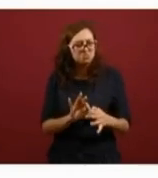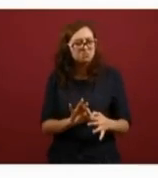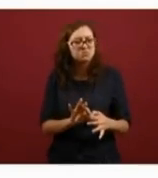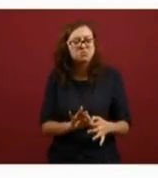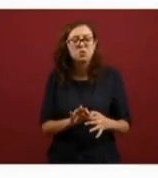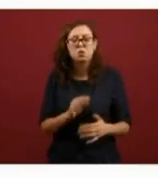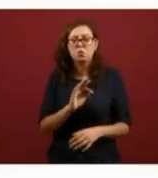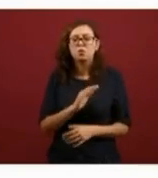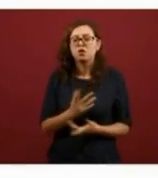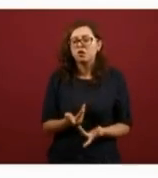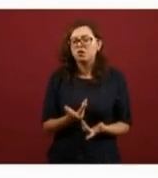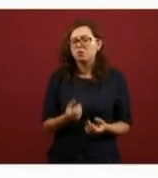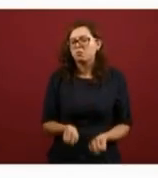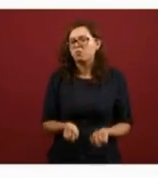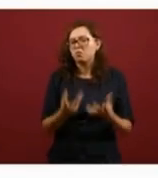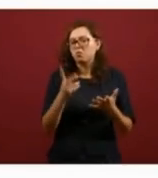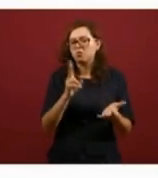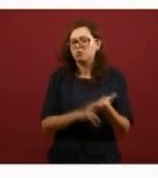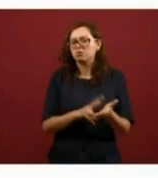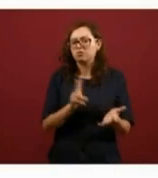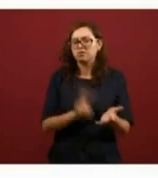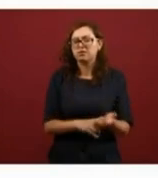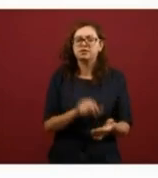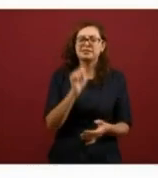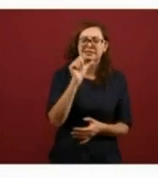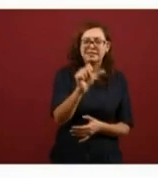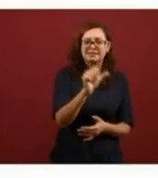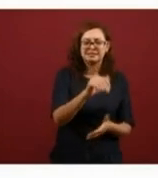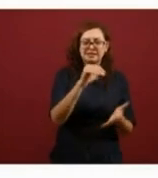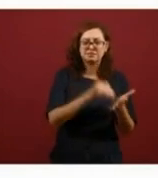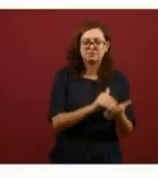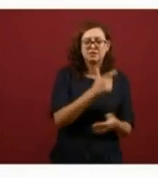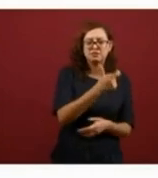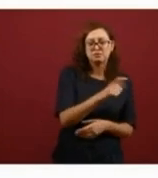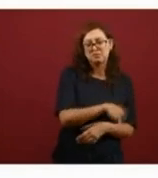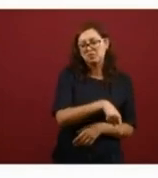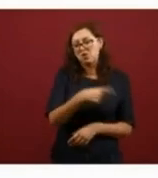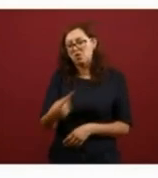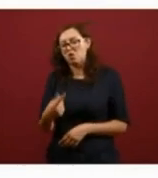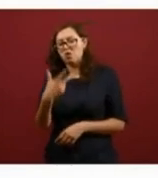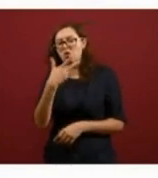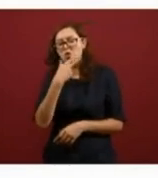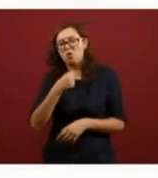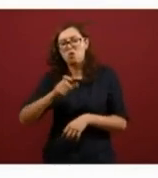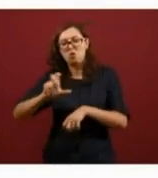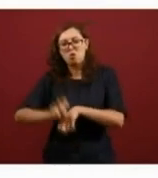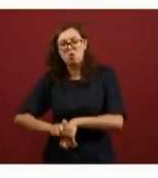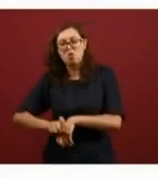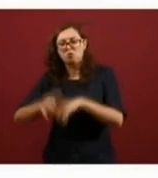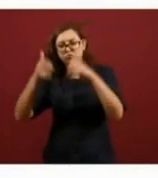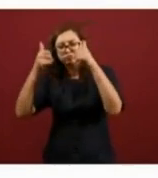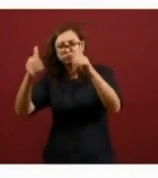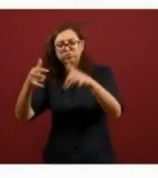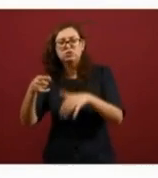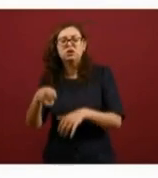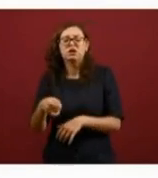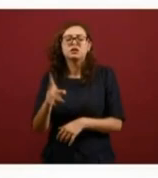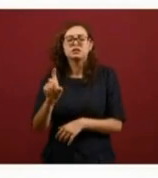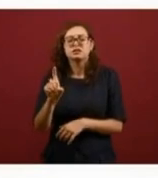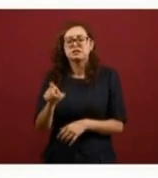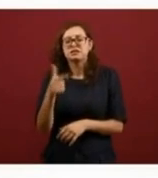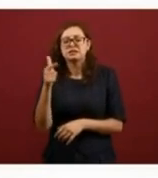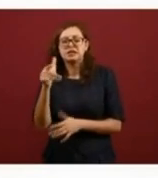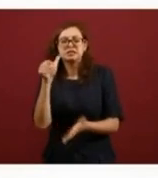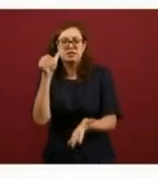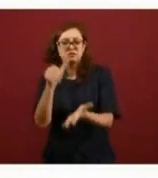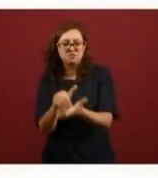El valor de las novillonas es hasta 16 mil pesos y en el caso de los sementales 37 mil con calidad